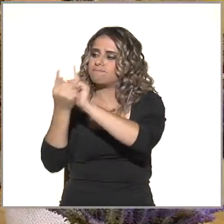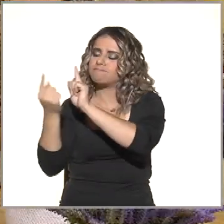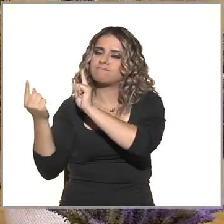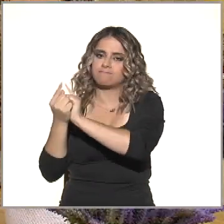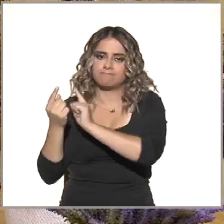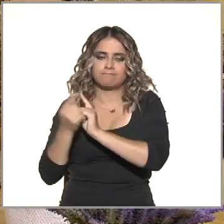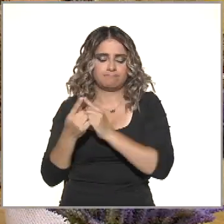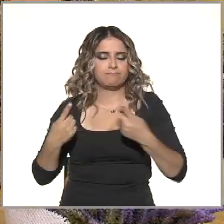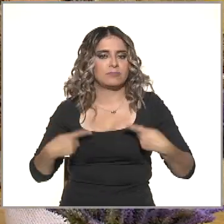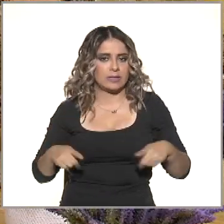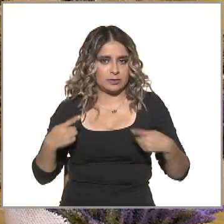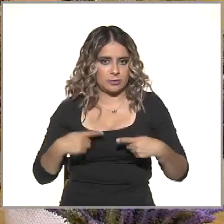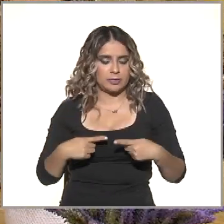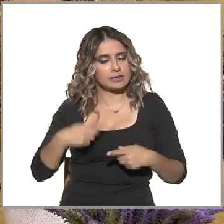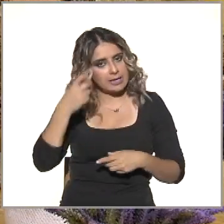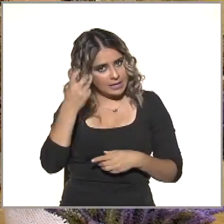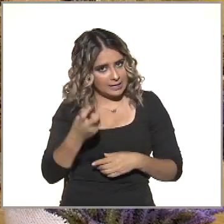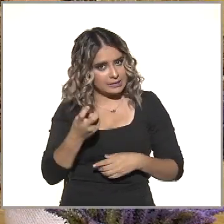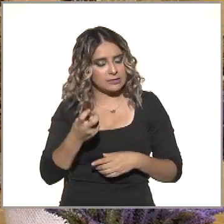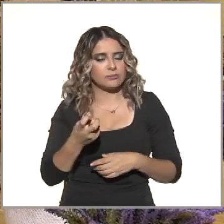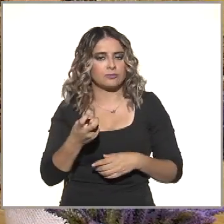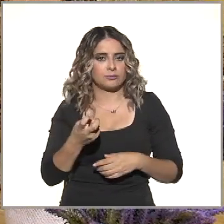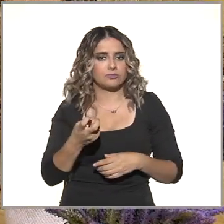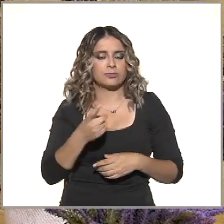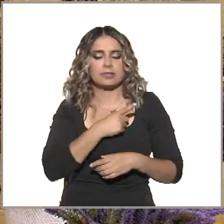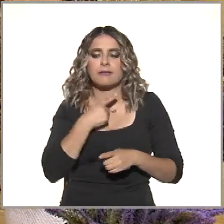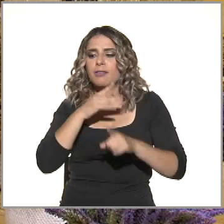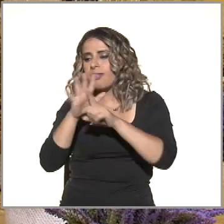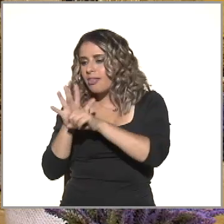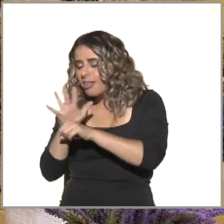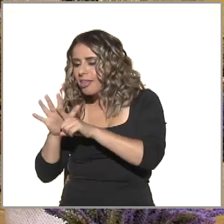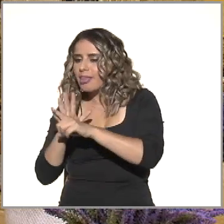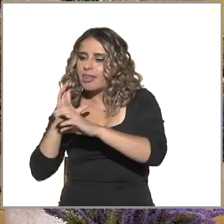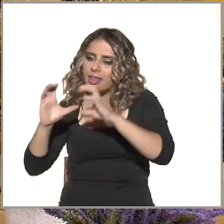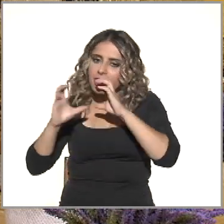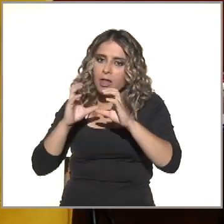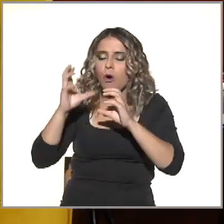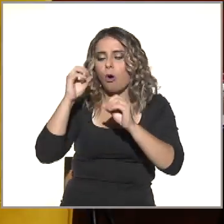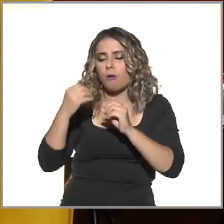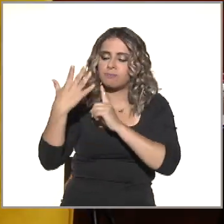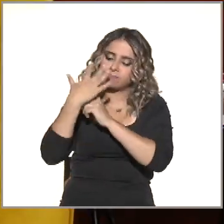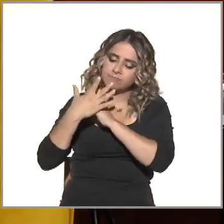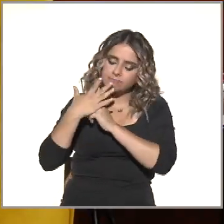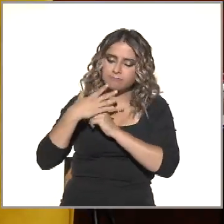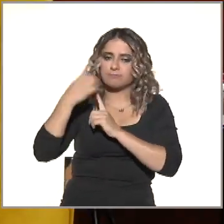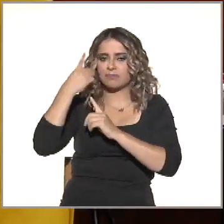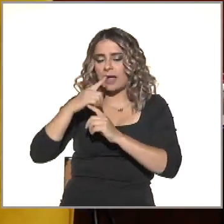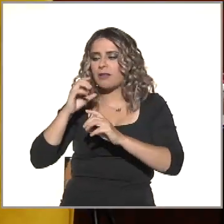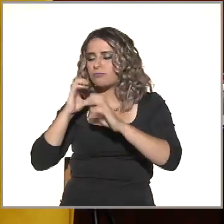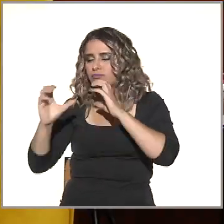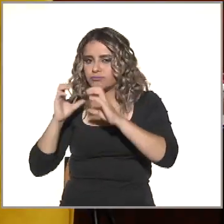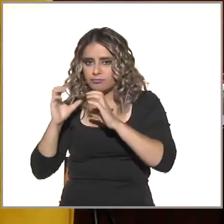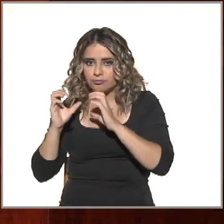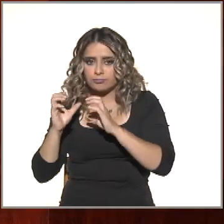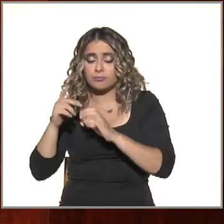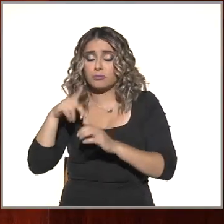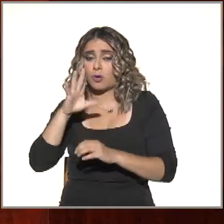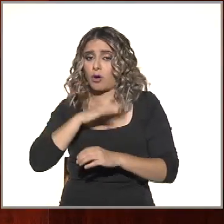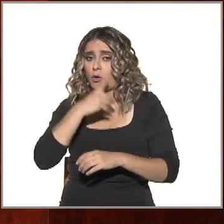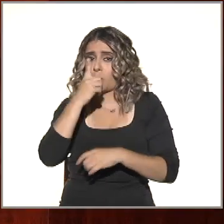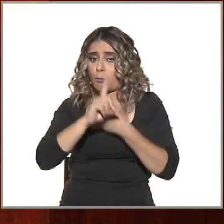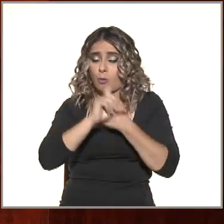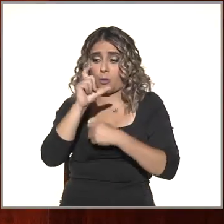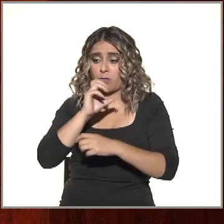demás. Tratar de convencerlos o tratar de convencernos. El problema es cuando